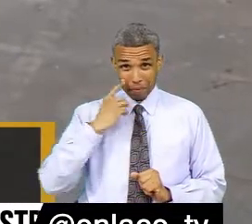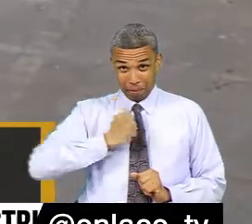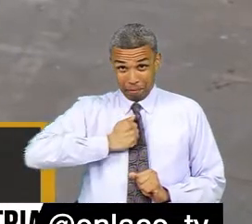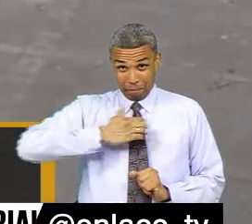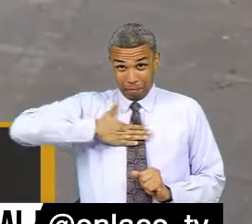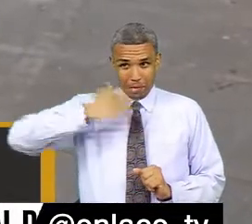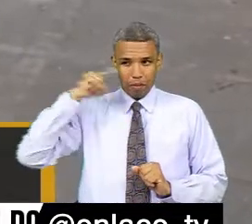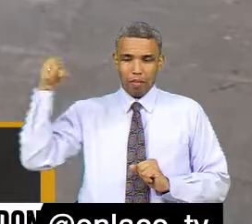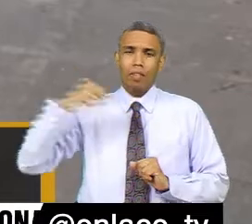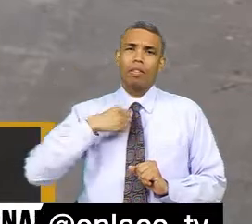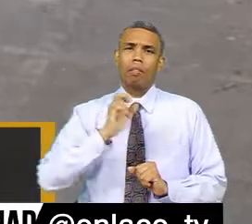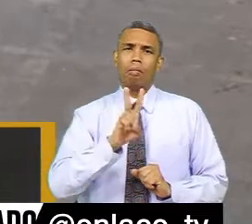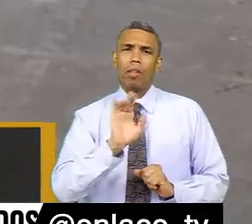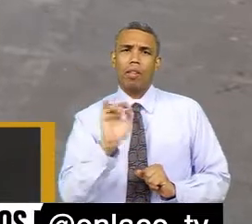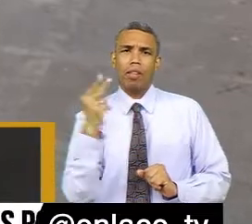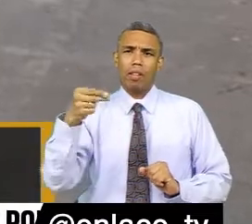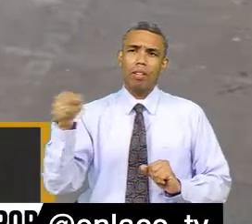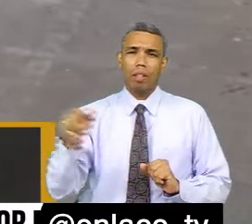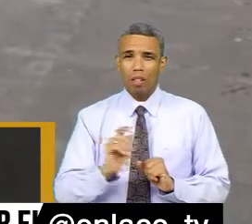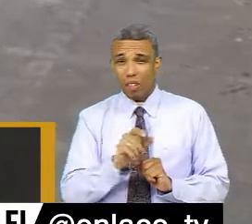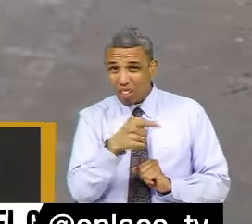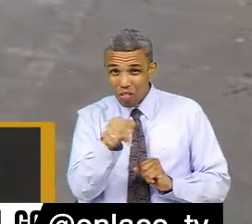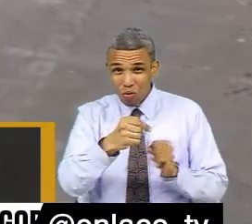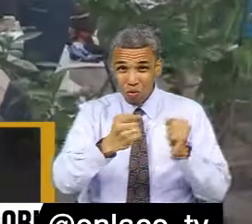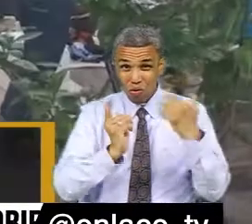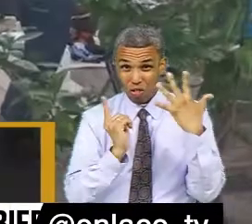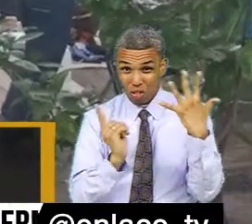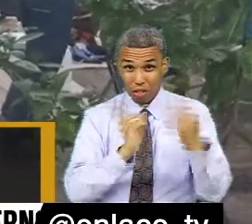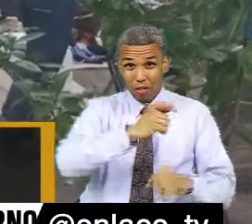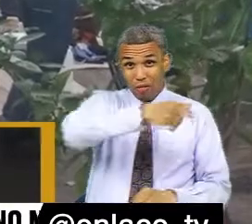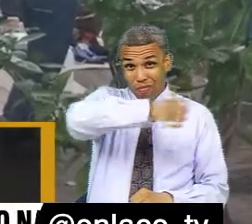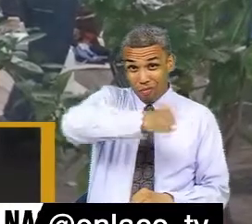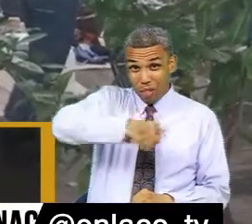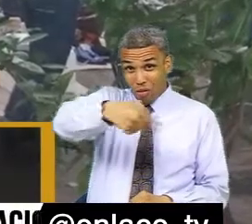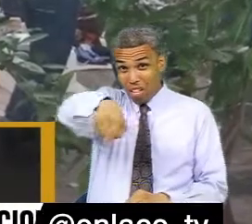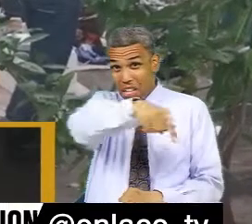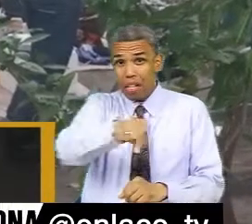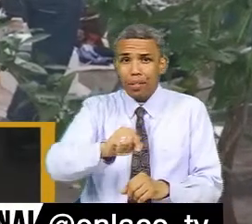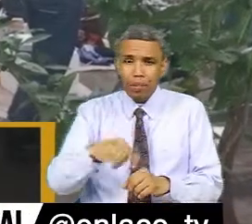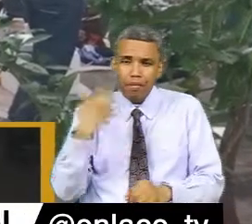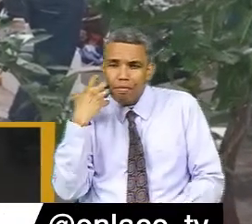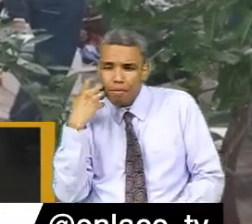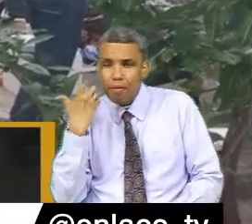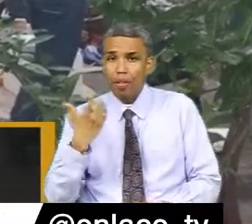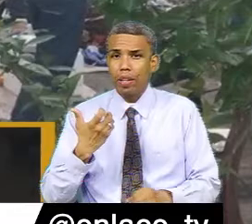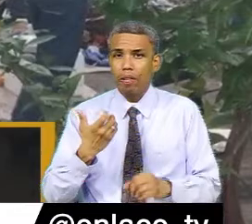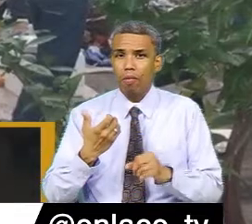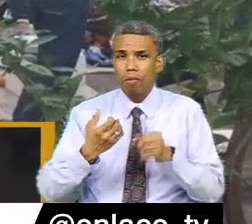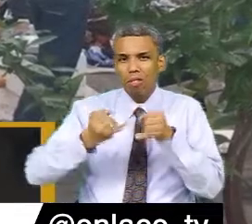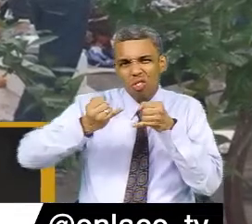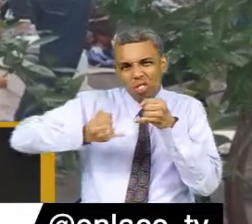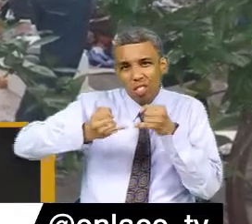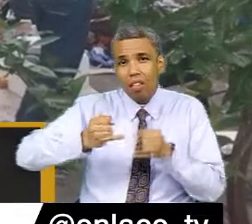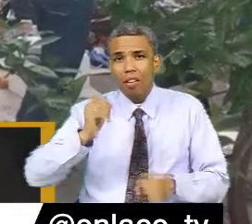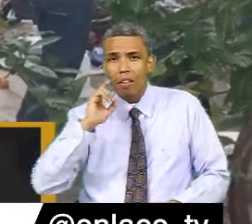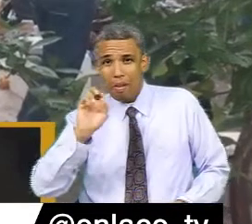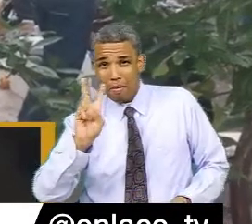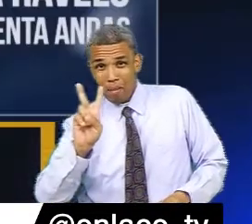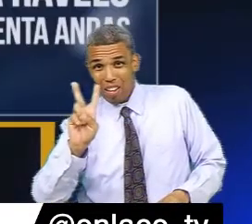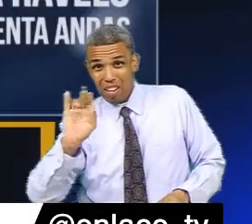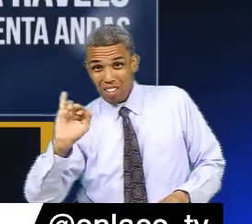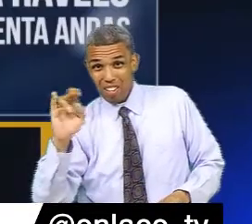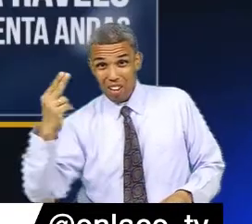preocupante es que ninguna de estas personas cuenta con algún tipo de tratamiento médico integral. Bueno, Carol, la Asociación Nacional de Ayuda Solidaria